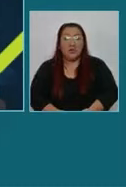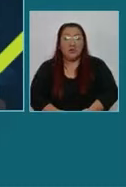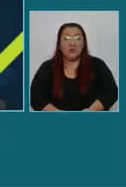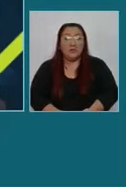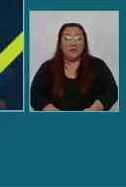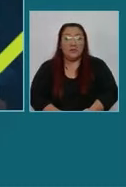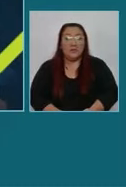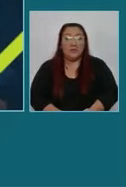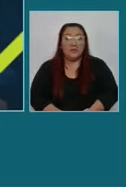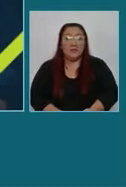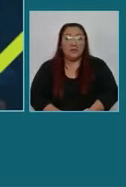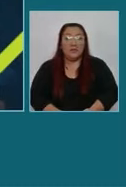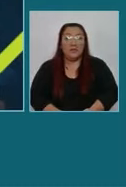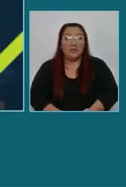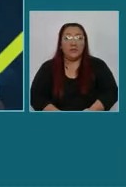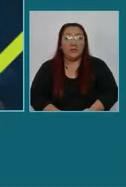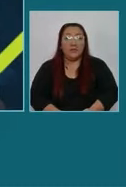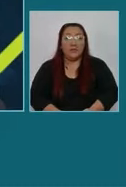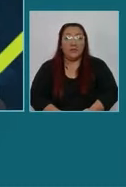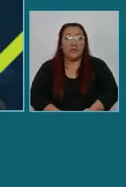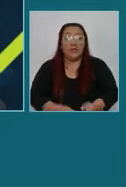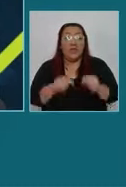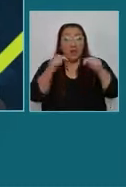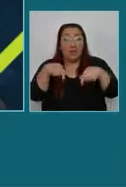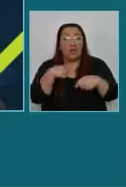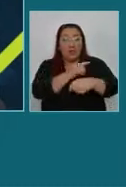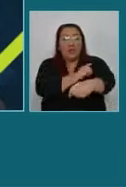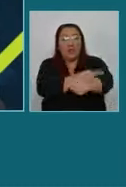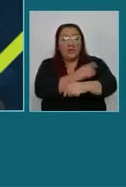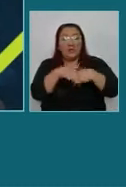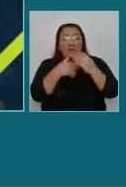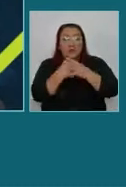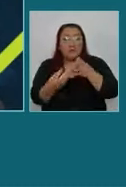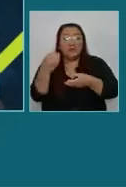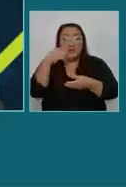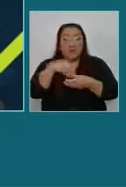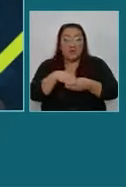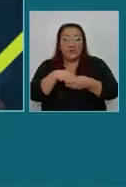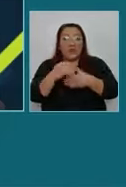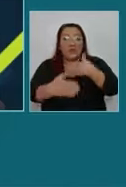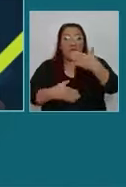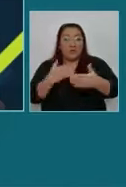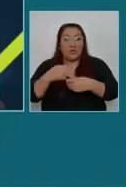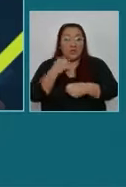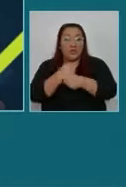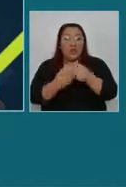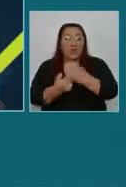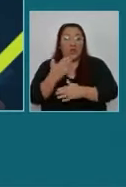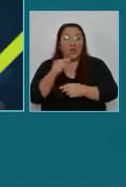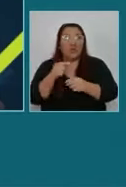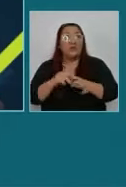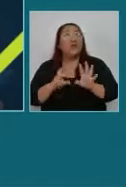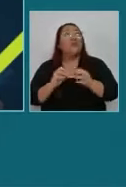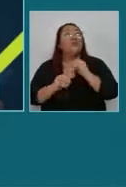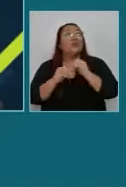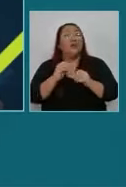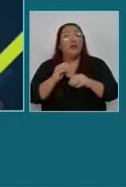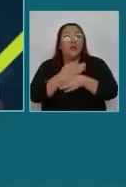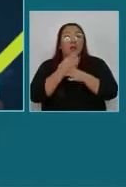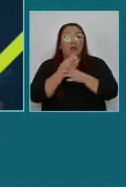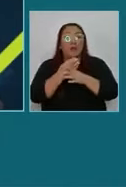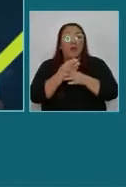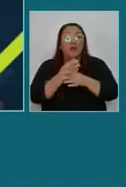la institución. Actualmente nos estamos fortaleciendo, por ejemplo, en la incorporación de los procesos de innovación y se está modificando el sistema